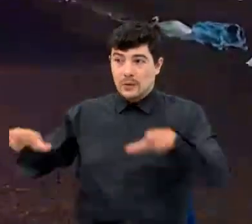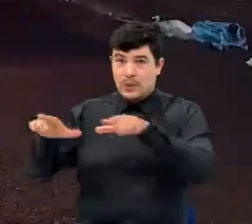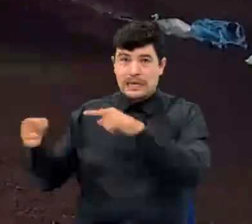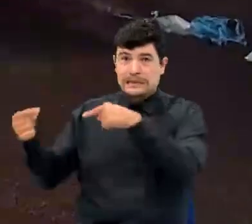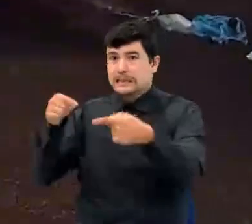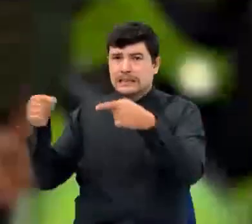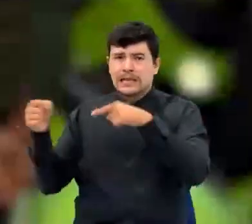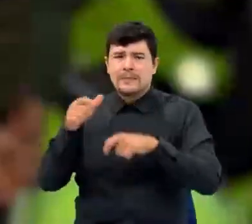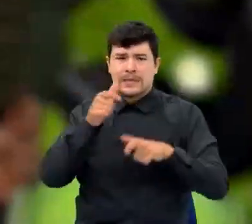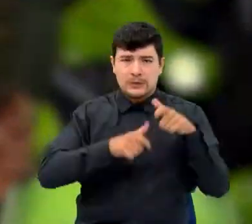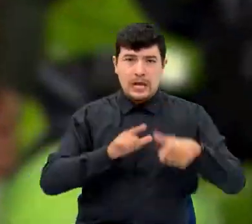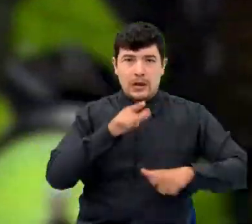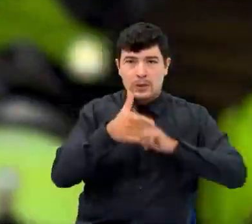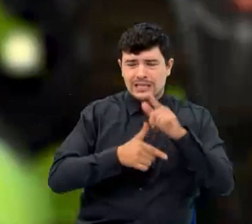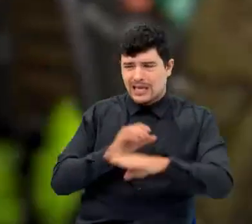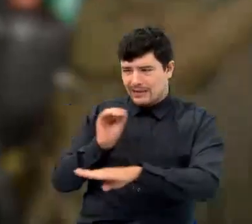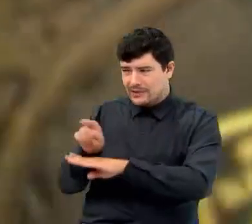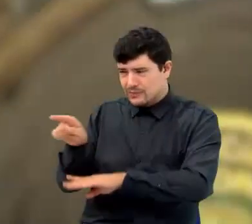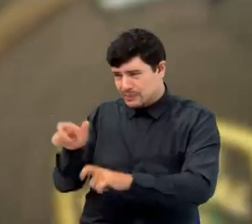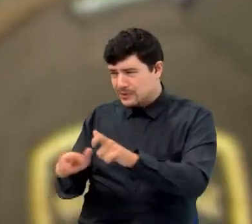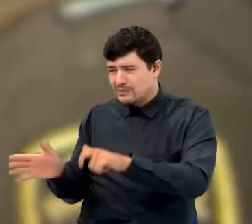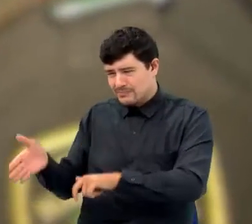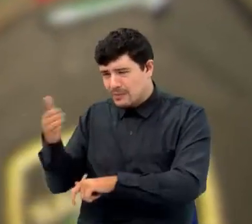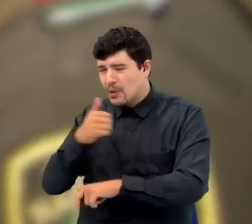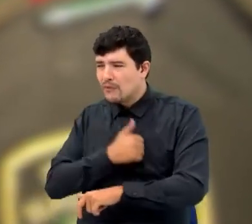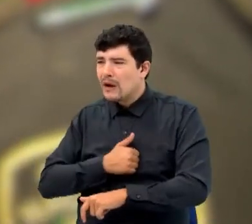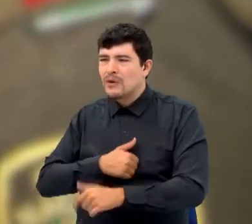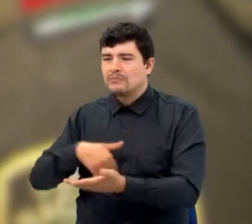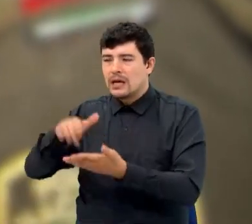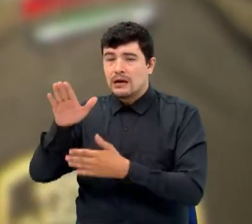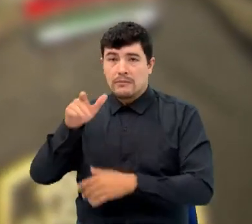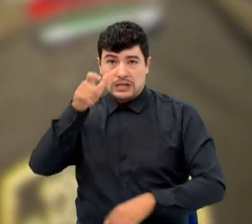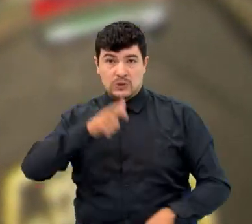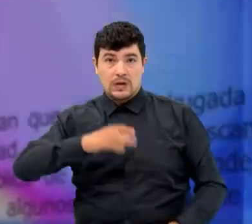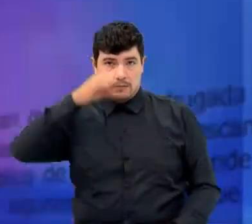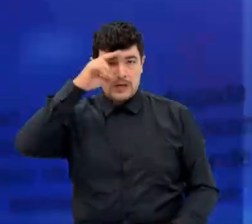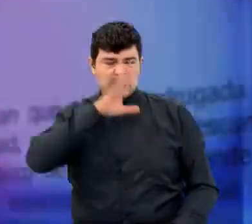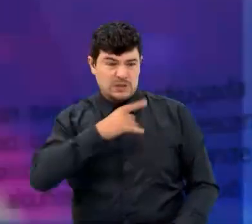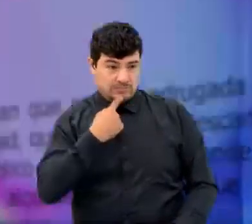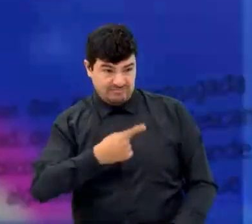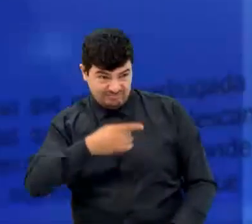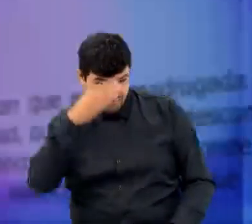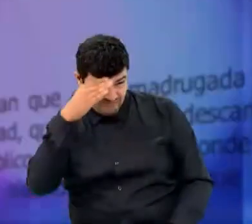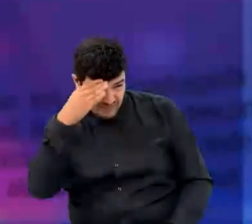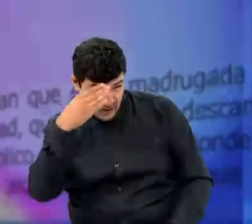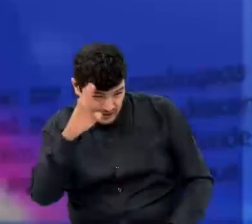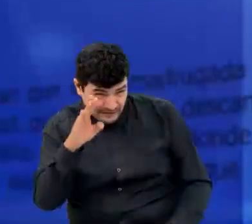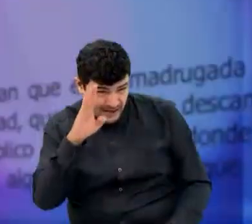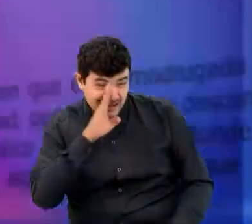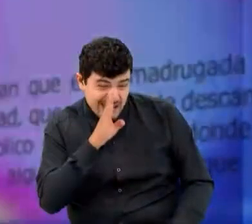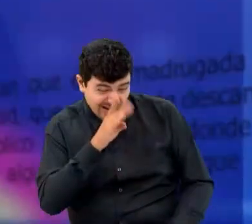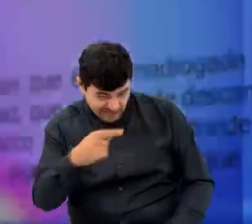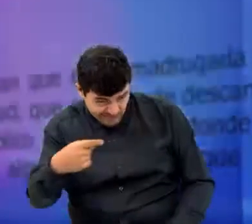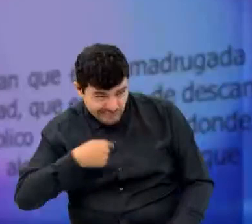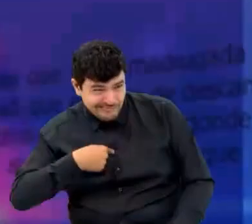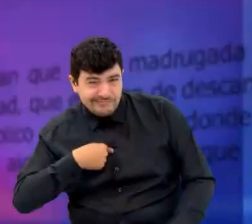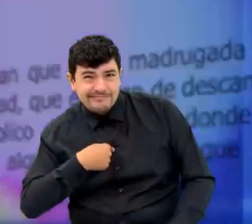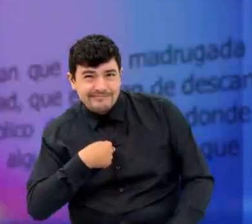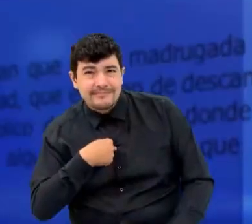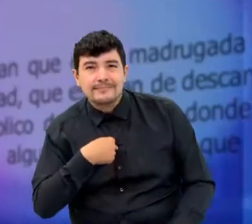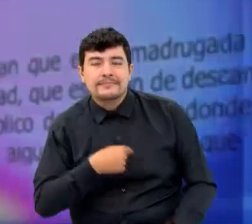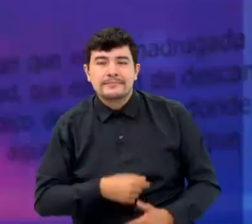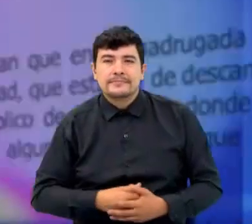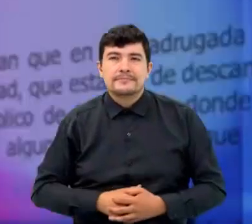querido ofrecer declaraciones sobre esto, sin embargo, en un comunicado explicó que esta situación fue puesta en conocimiento de la Inspección General